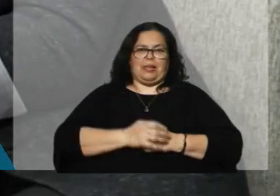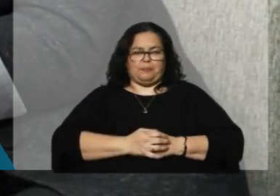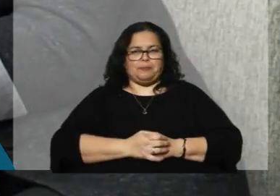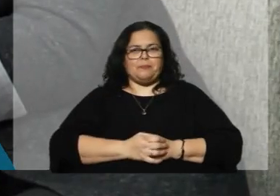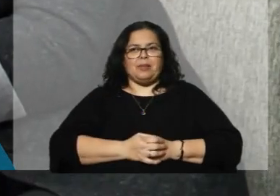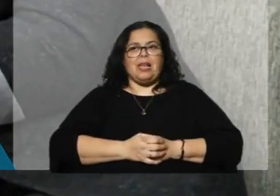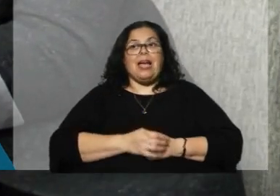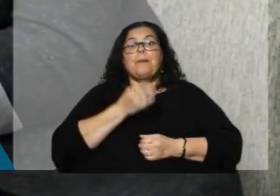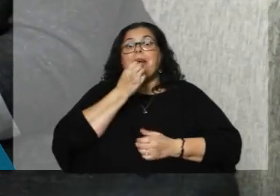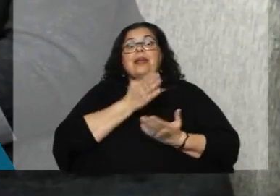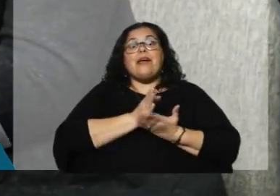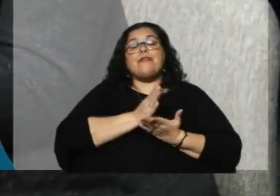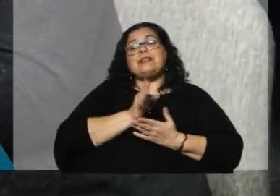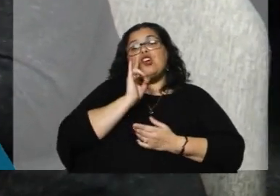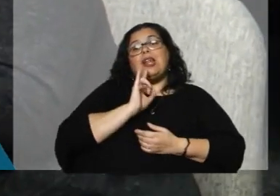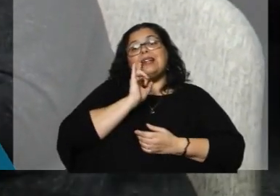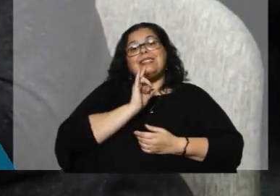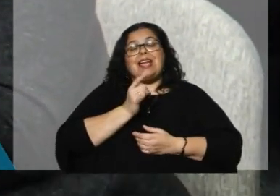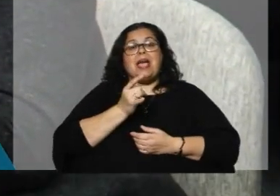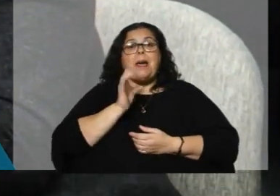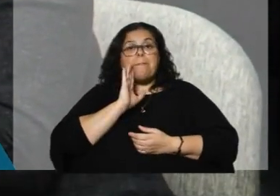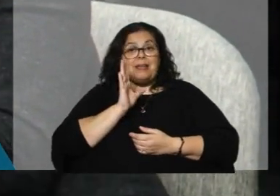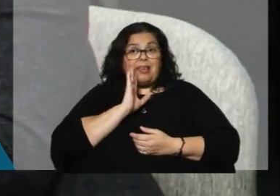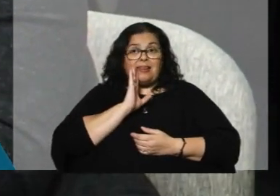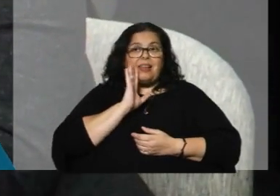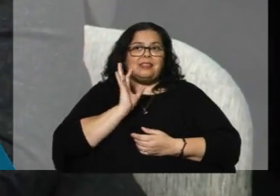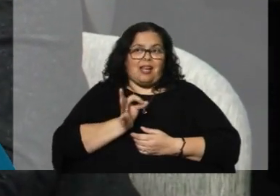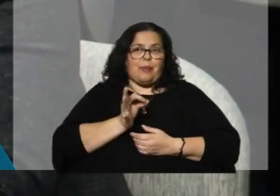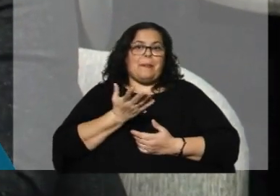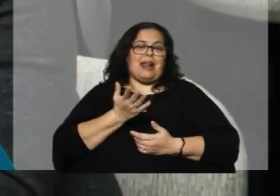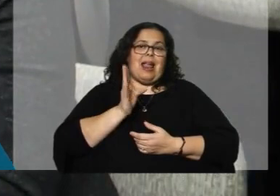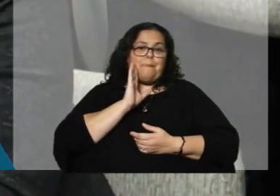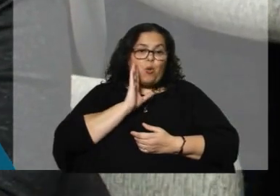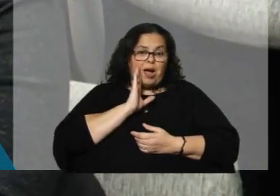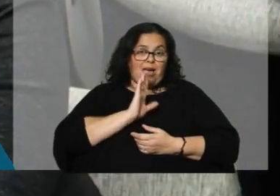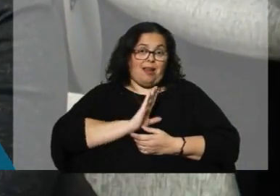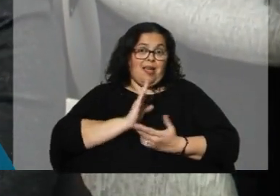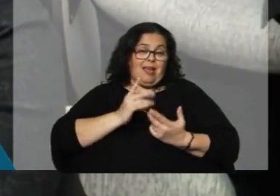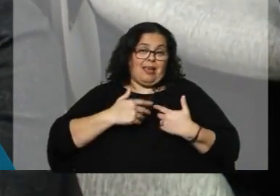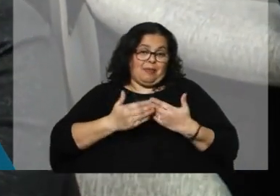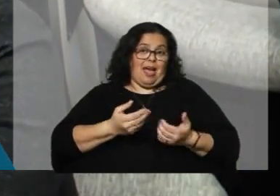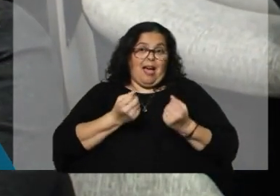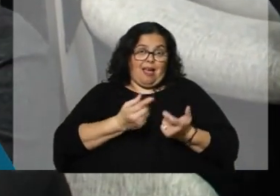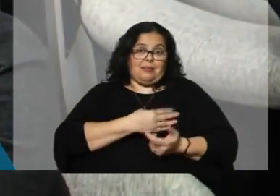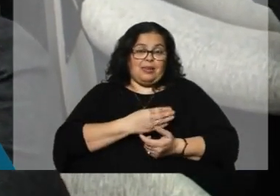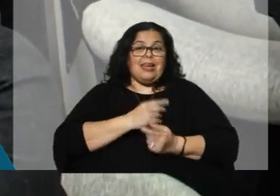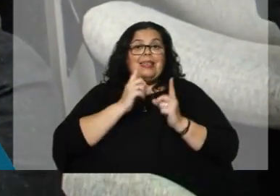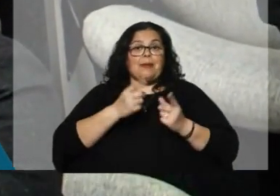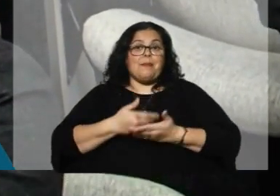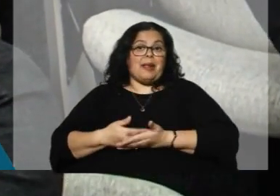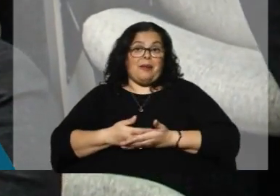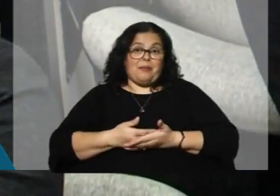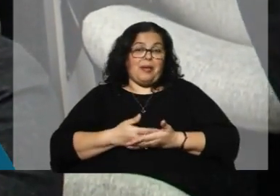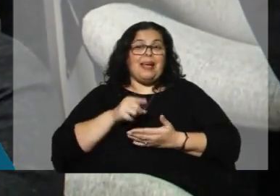materna? Bueno, los beneficios de la leche materna son conocidos por todos, tanto para la mujer que amamanta como para el niño que recibe leche materna,